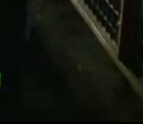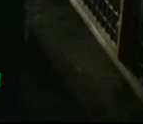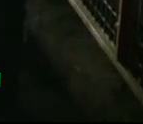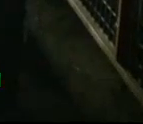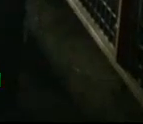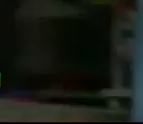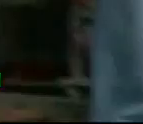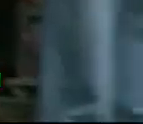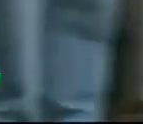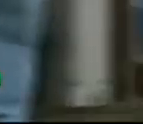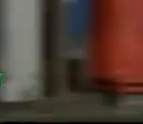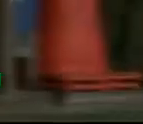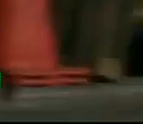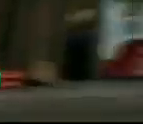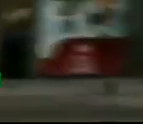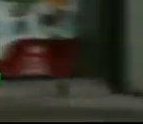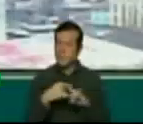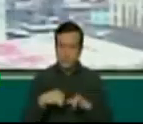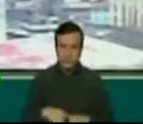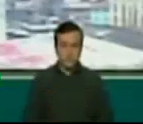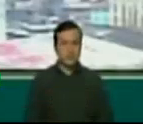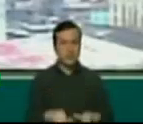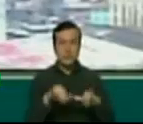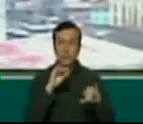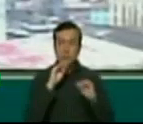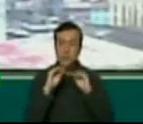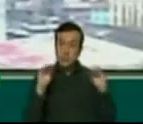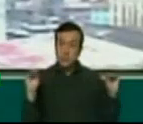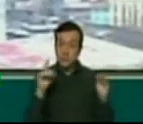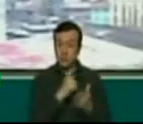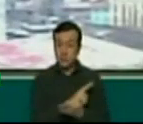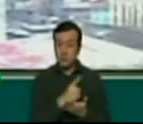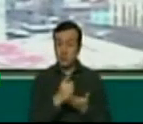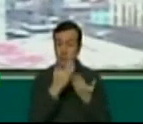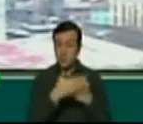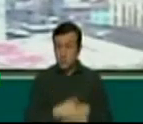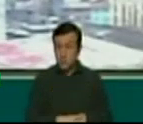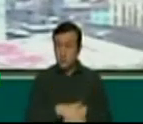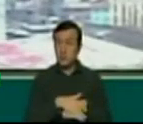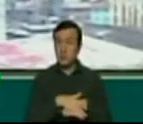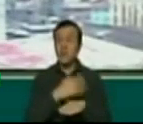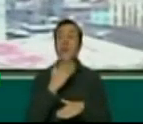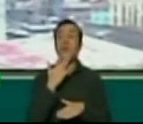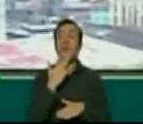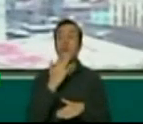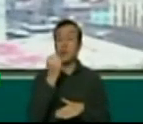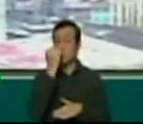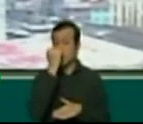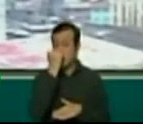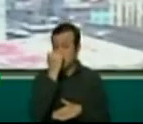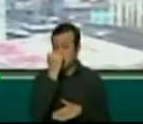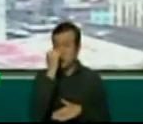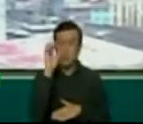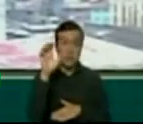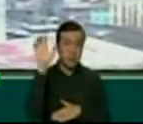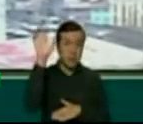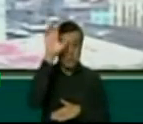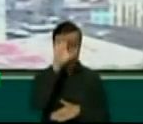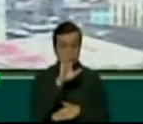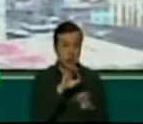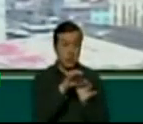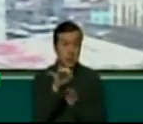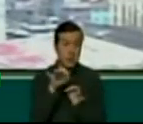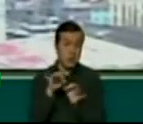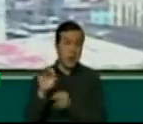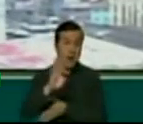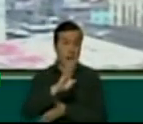mayores precauciones en sus labores diarias. Después de esta fecha, después de que cambien los colores del semáforo para cada zona, para cada cantón o